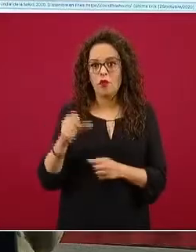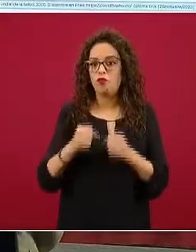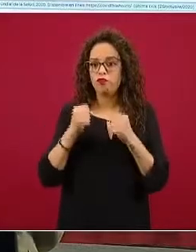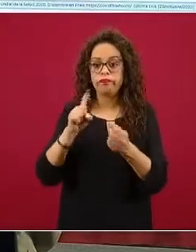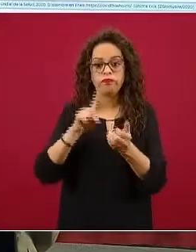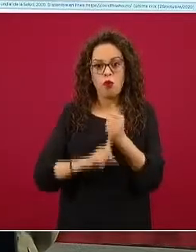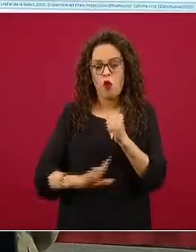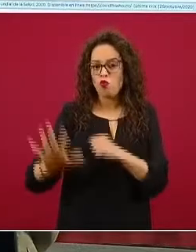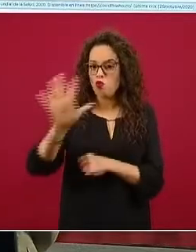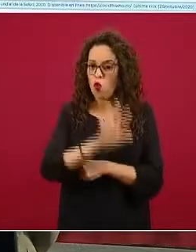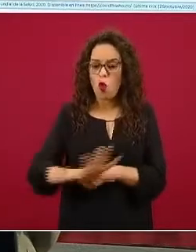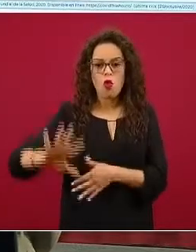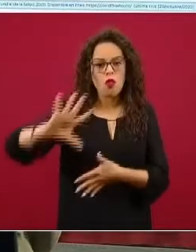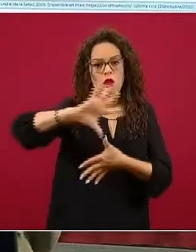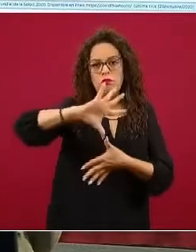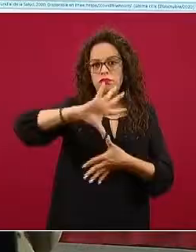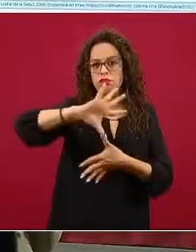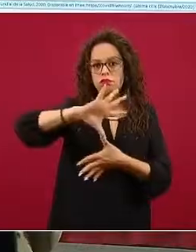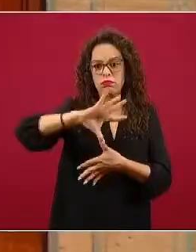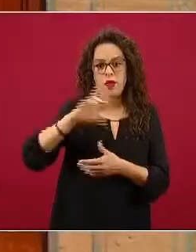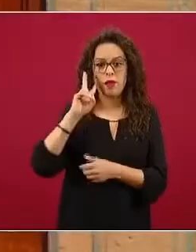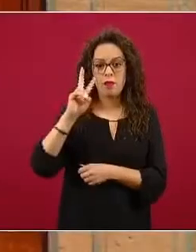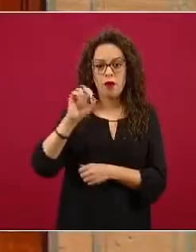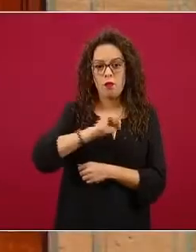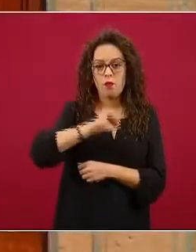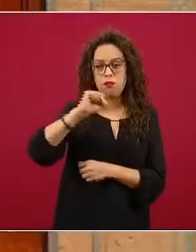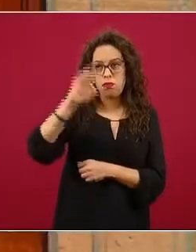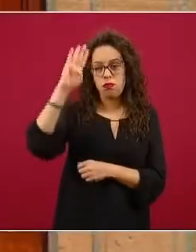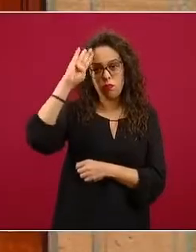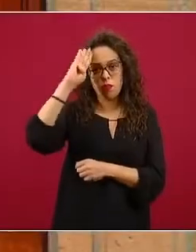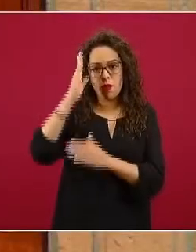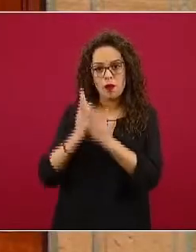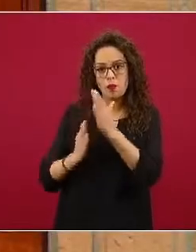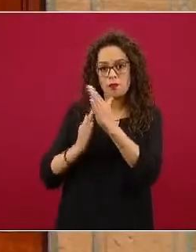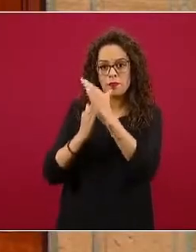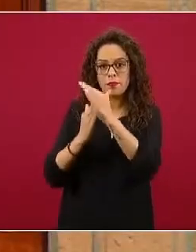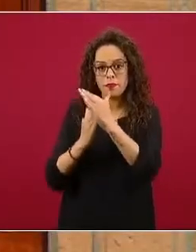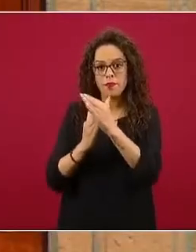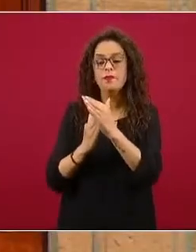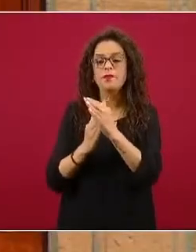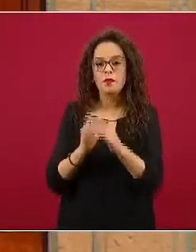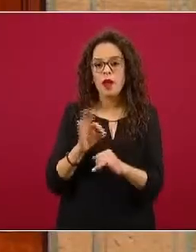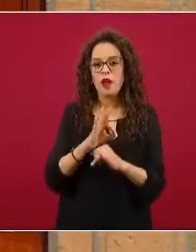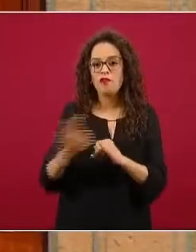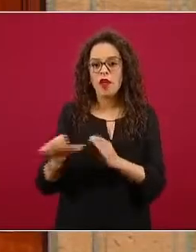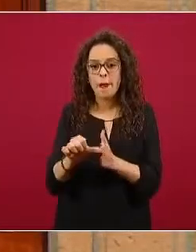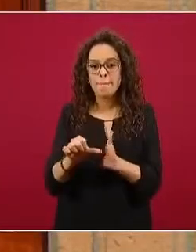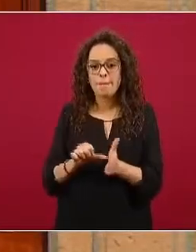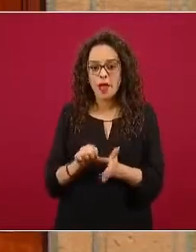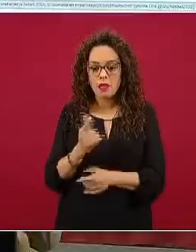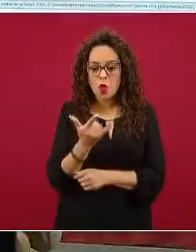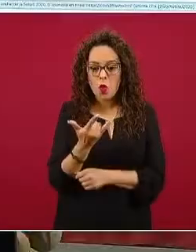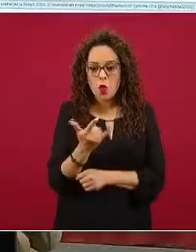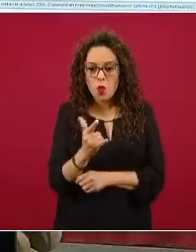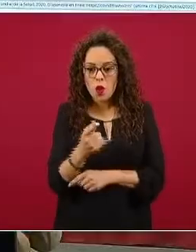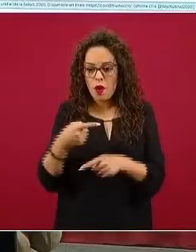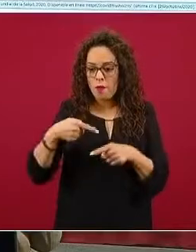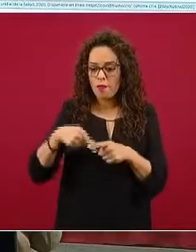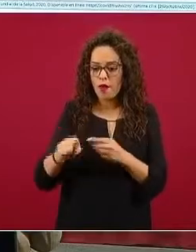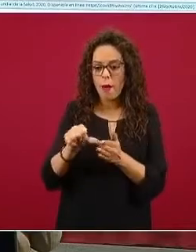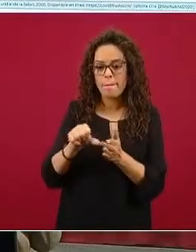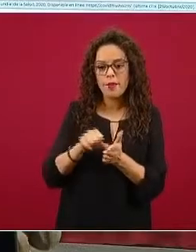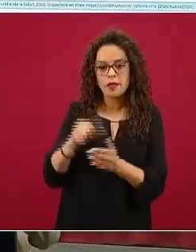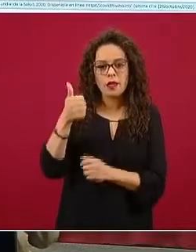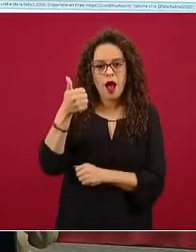continente americano, que se da precisamente a finales de julio, inicios de agosto, luego